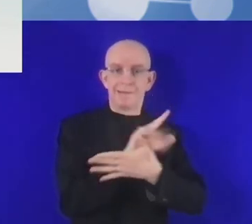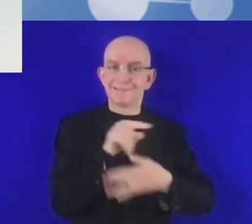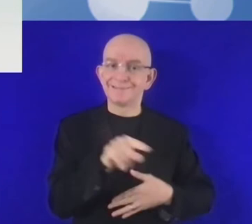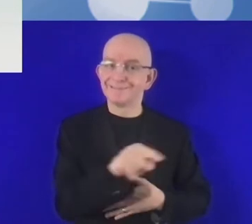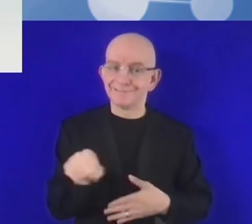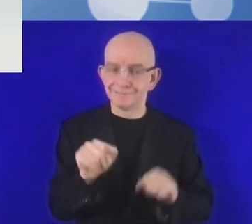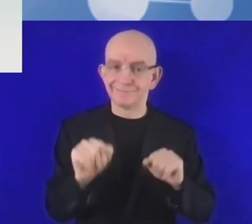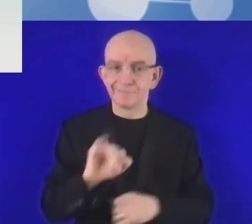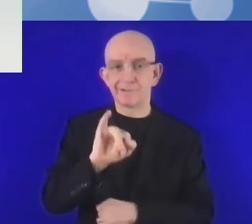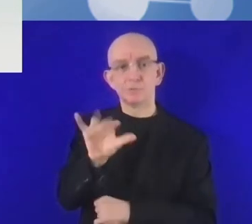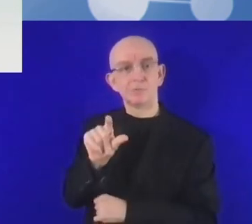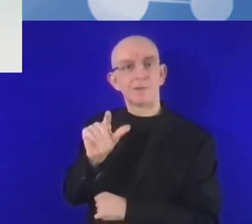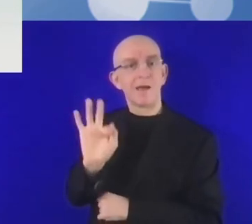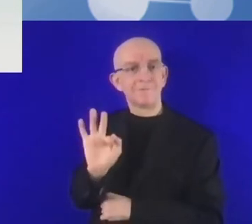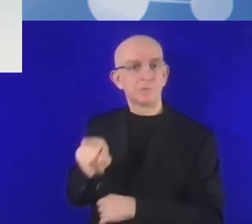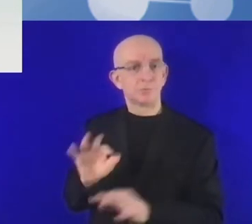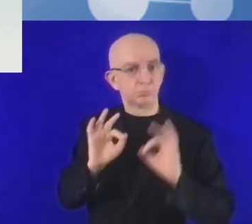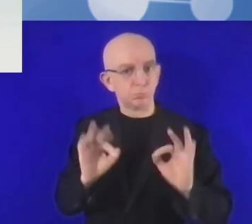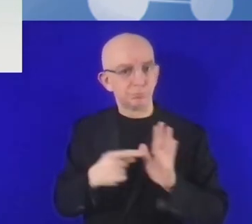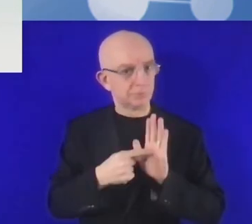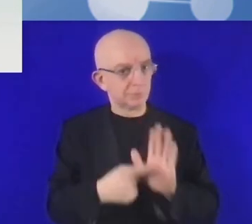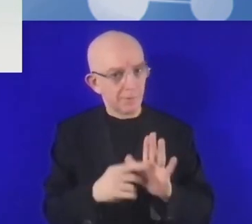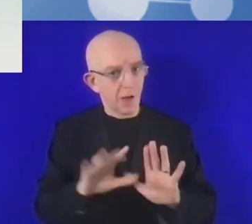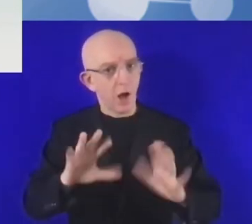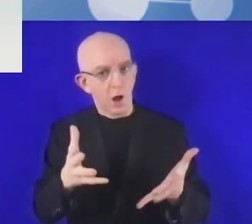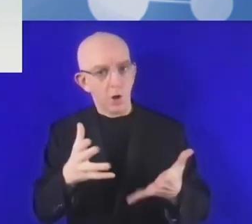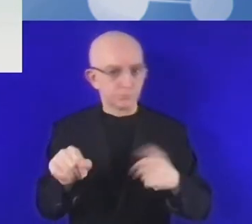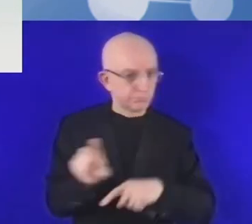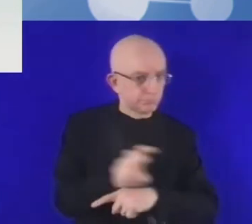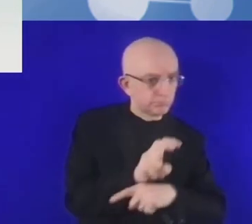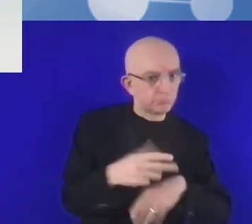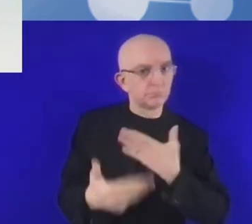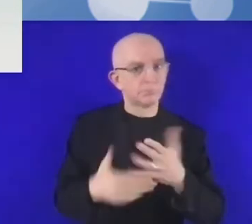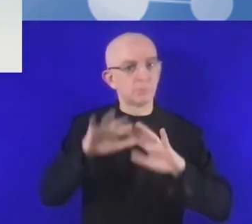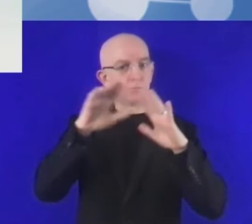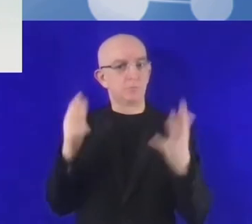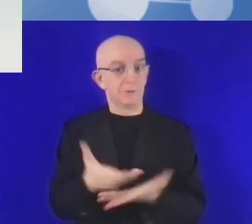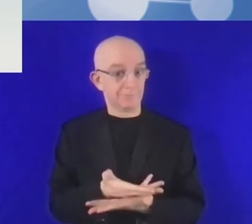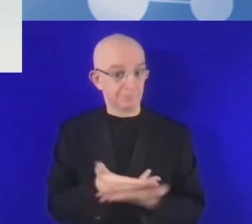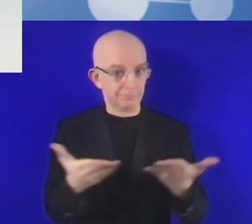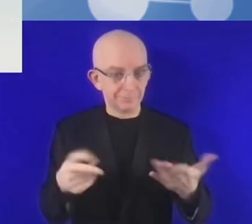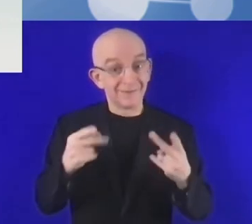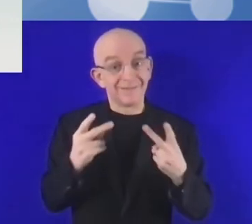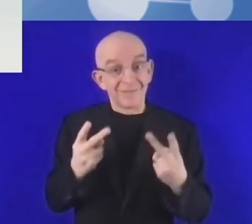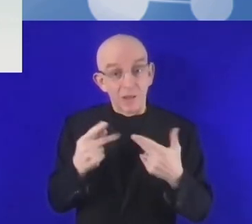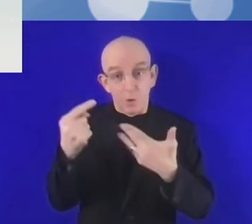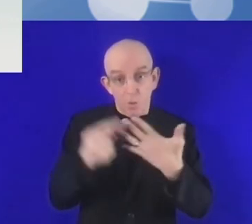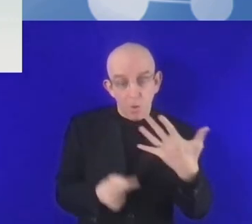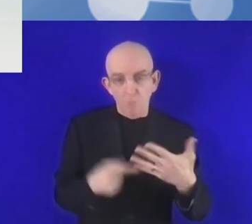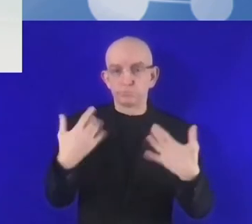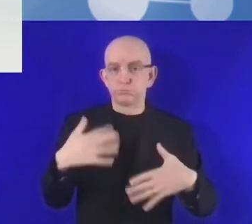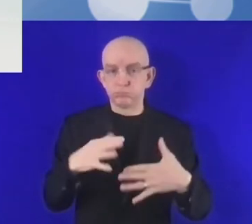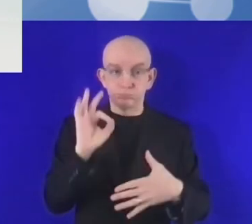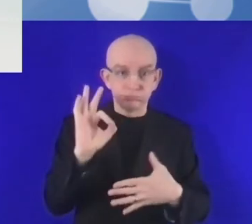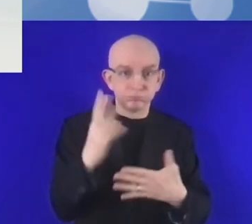de afrontar las necesidades del mundo cambiante. Los valores y los beneficios del